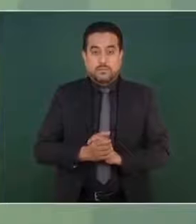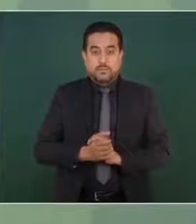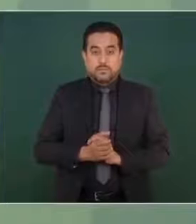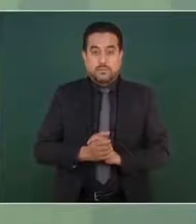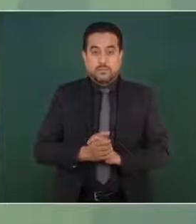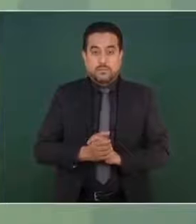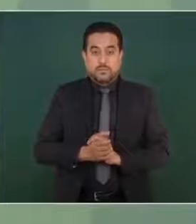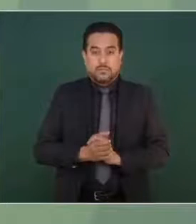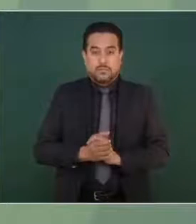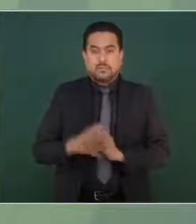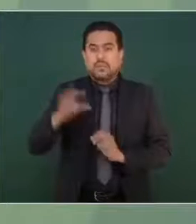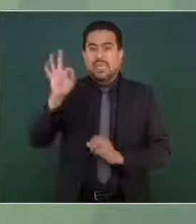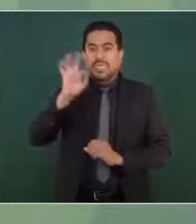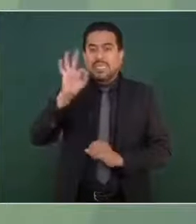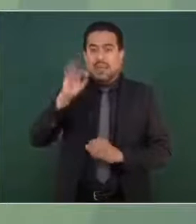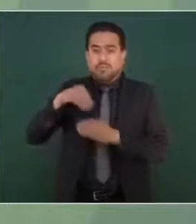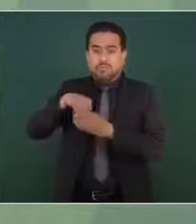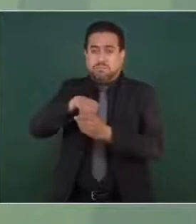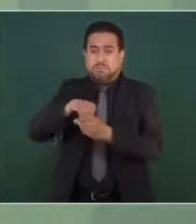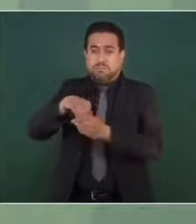no, pues no dejen de llevar